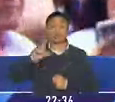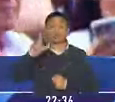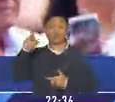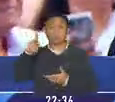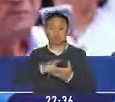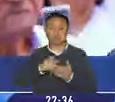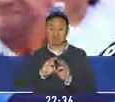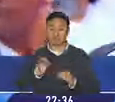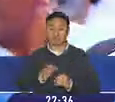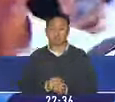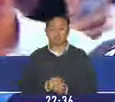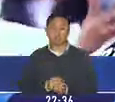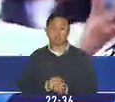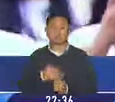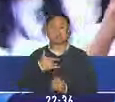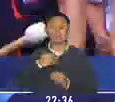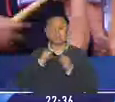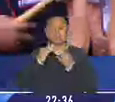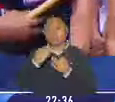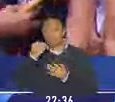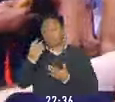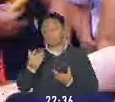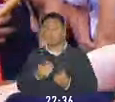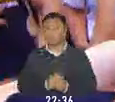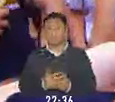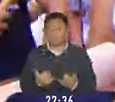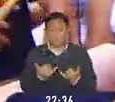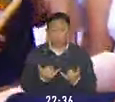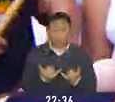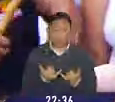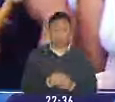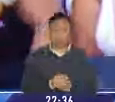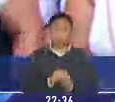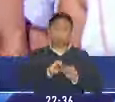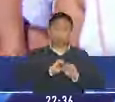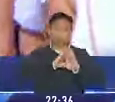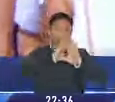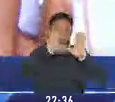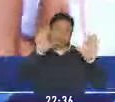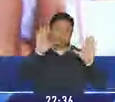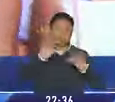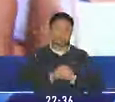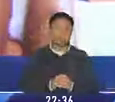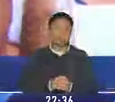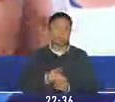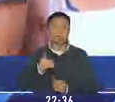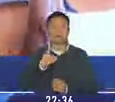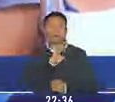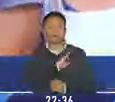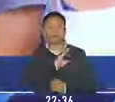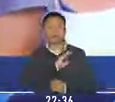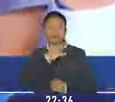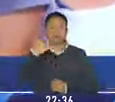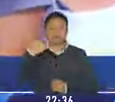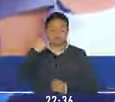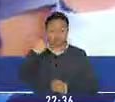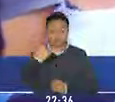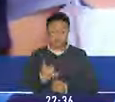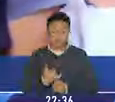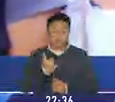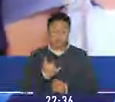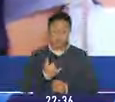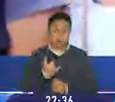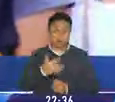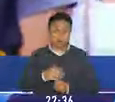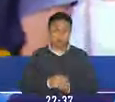pagado. Nosotros tenemos familia que alimentar. Hoy día nos amanecimos por la noche, nos llamó nuestra técnica a decir que el día de hoy